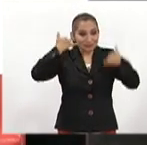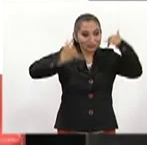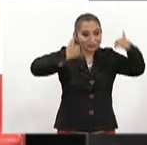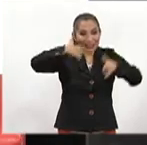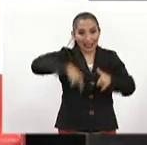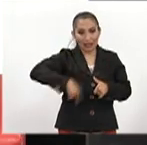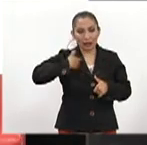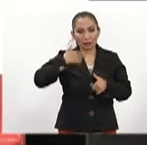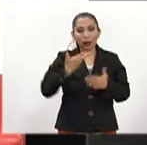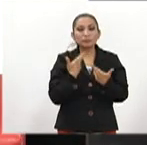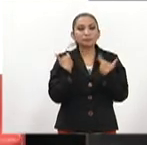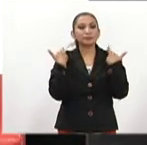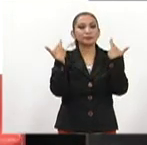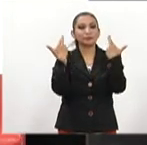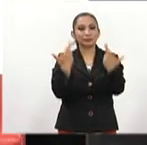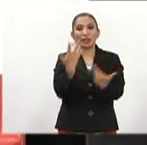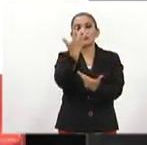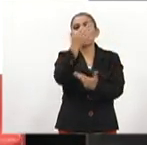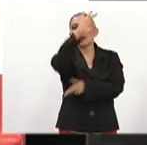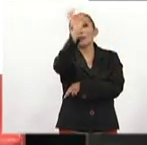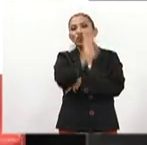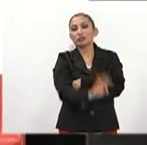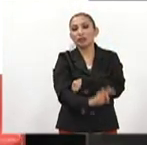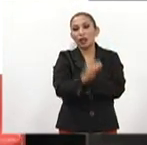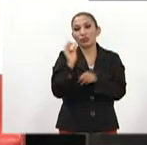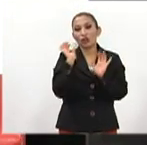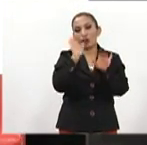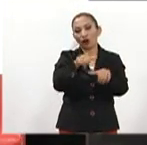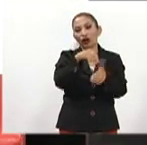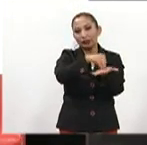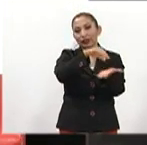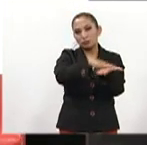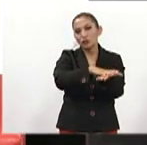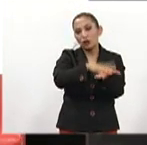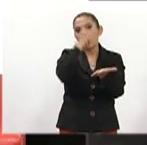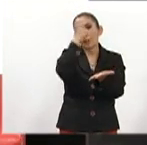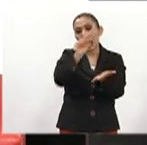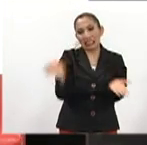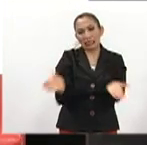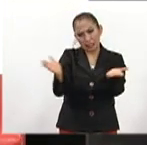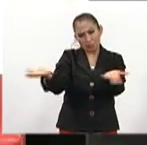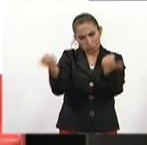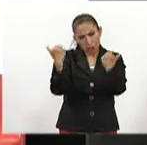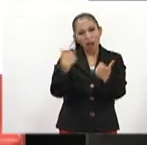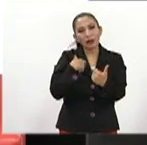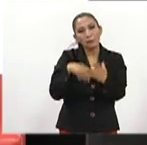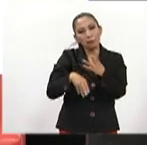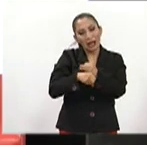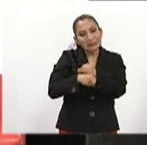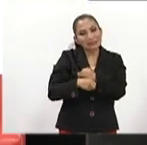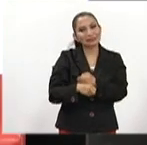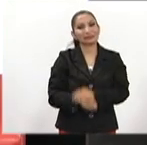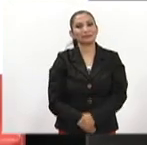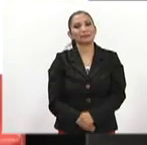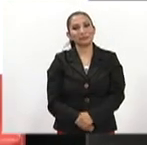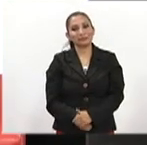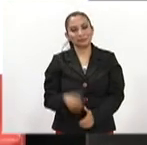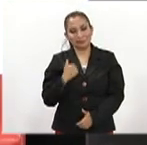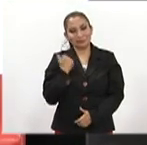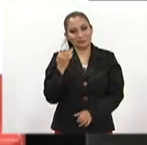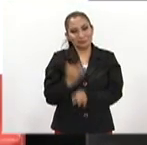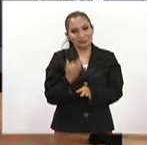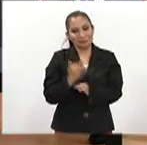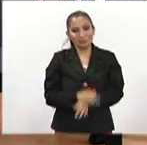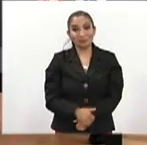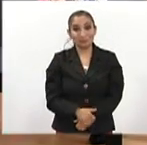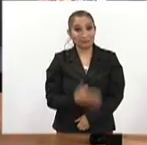al estudio les estaremos dando el 50% de descuento en la inscripción, también como una motivación adicional para que... Perfecto. Lo hagan de una